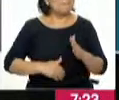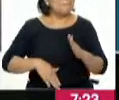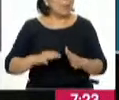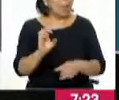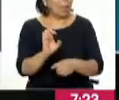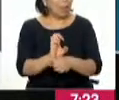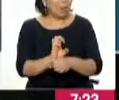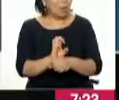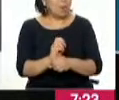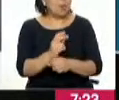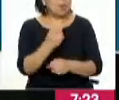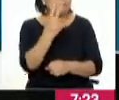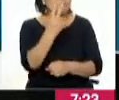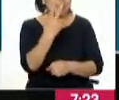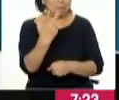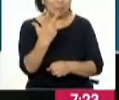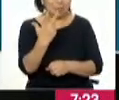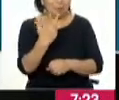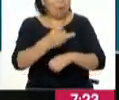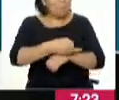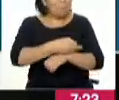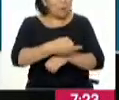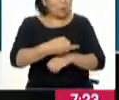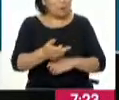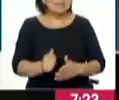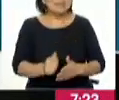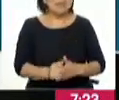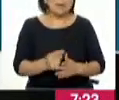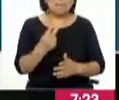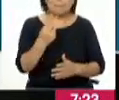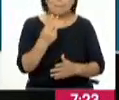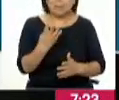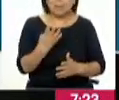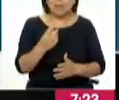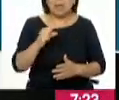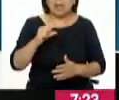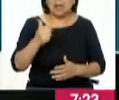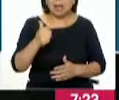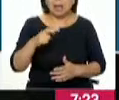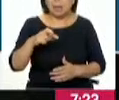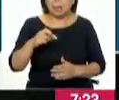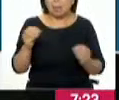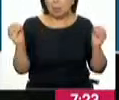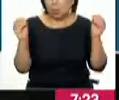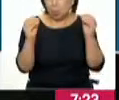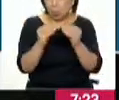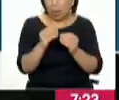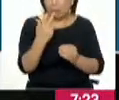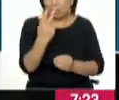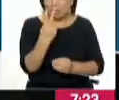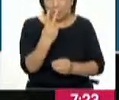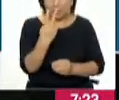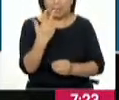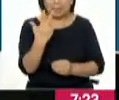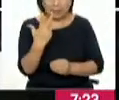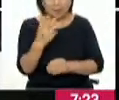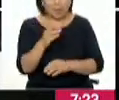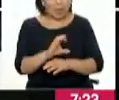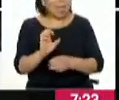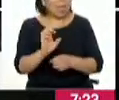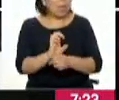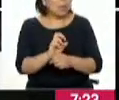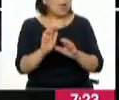Ecuador está distribuida en 23 provincias. Pues, obviamente, la 24 es Galápagos. Contando las 23 provincias continentales del